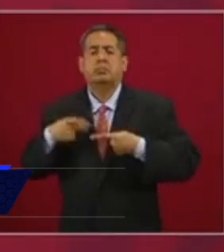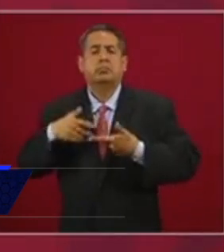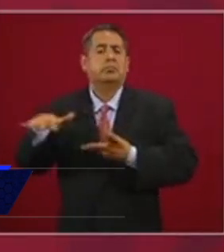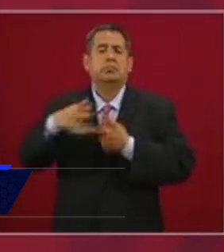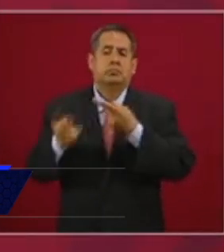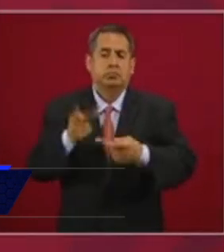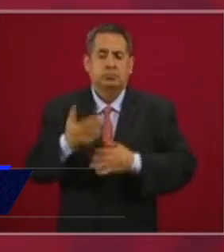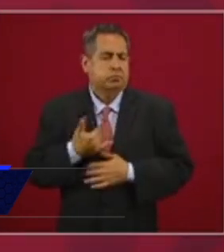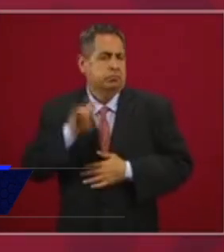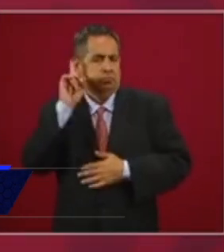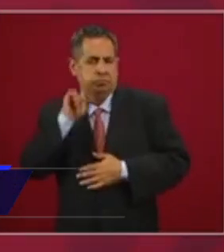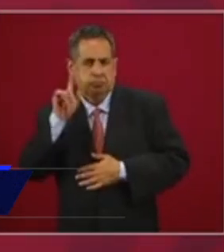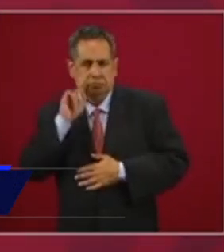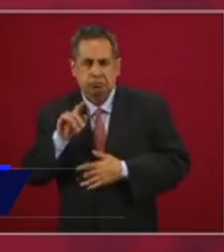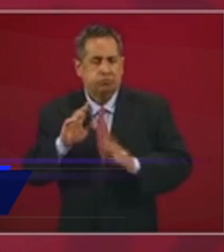mañana